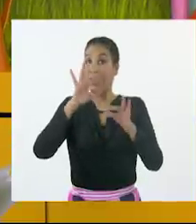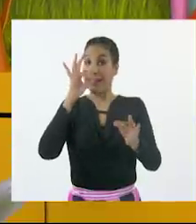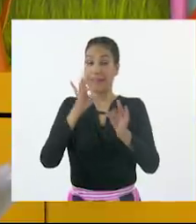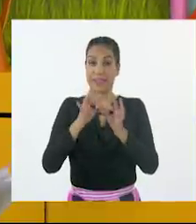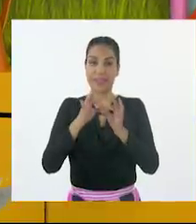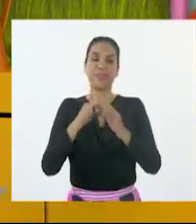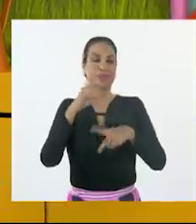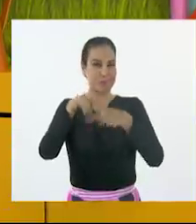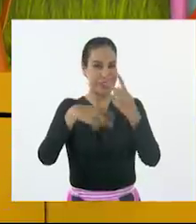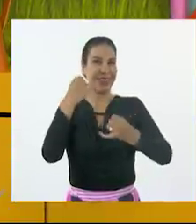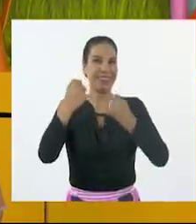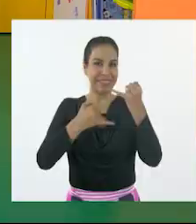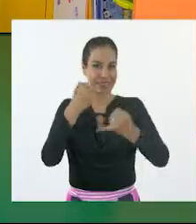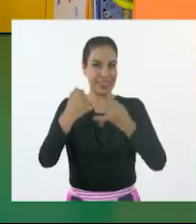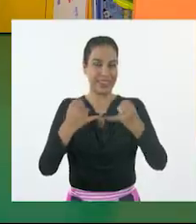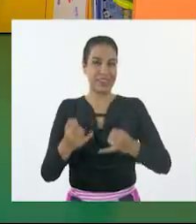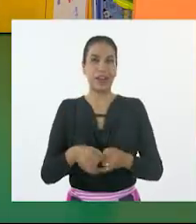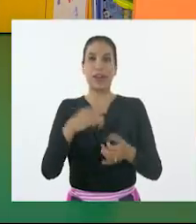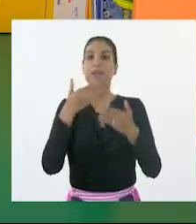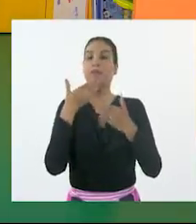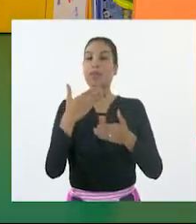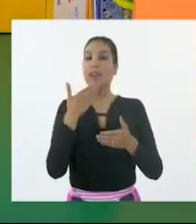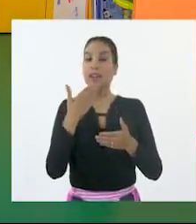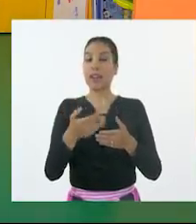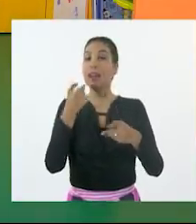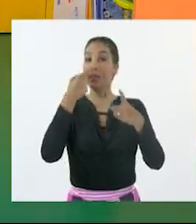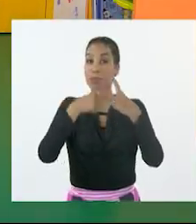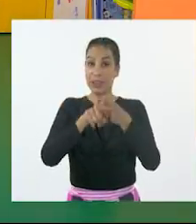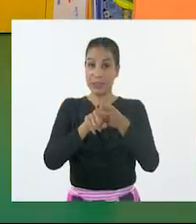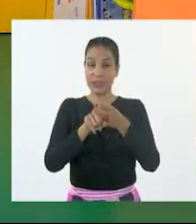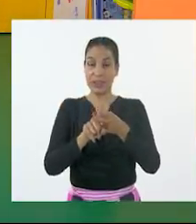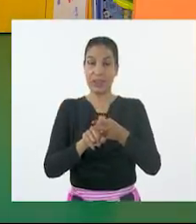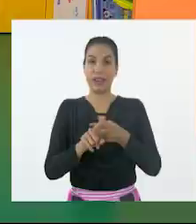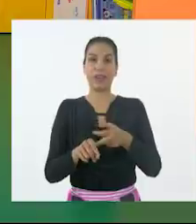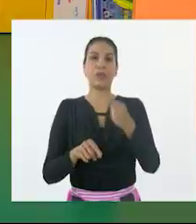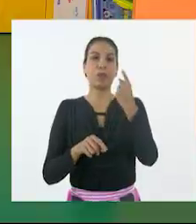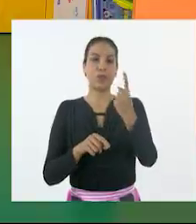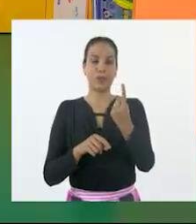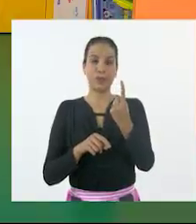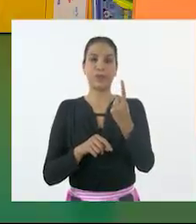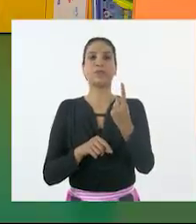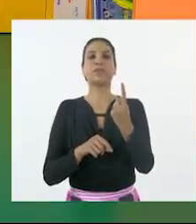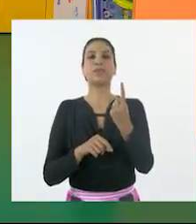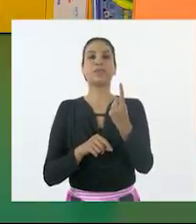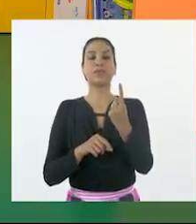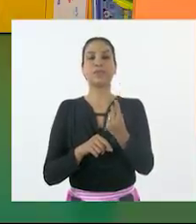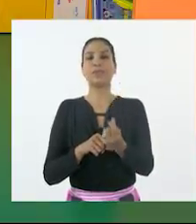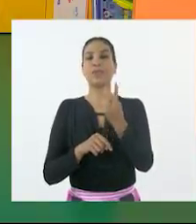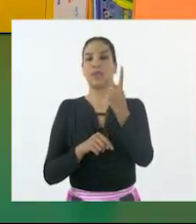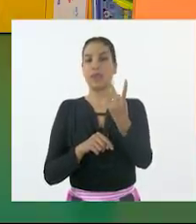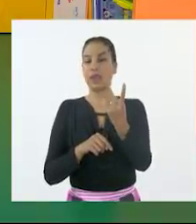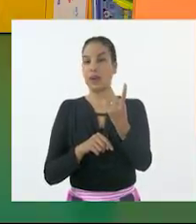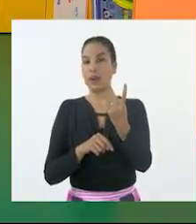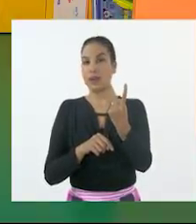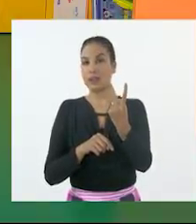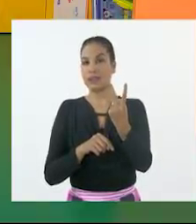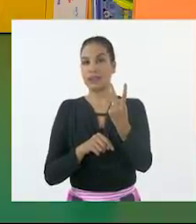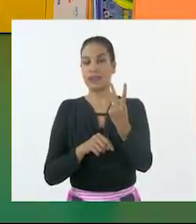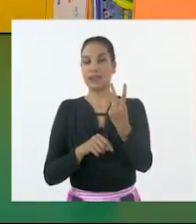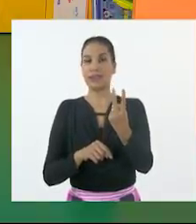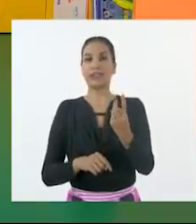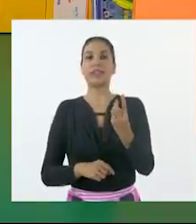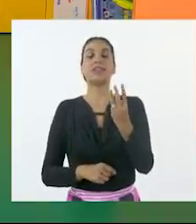¿Listos? ¡Vamos a jugarlo! Muy bien. Empezamos. Uno. Uno. Dos.